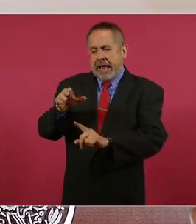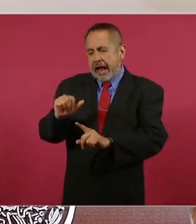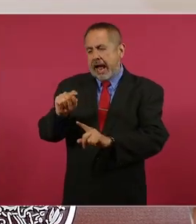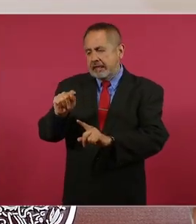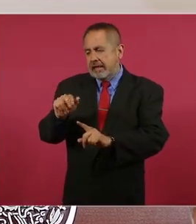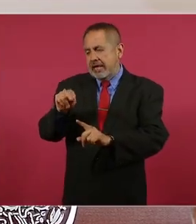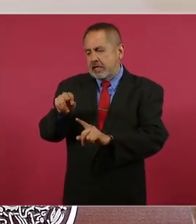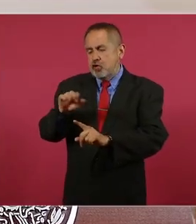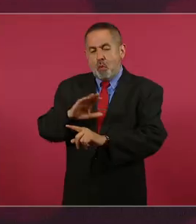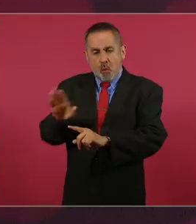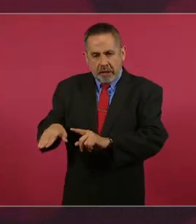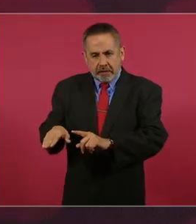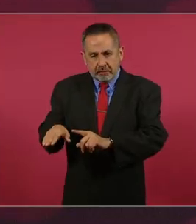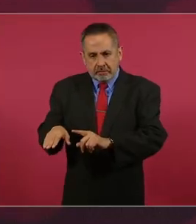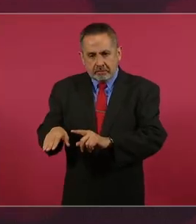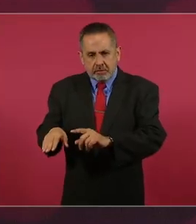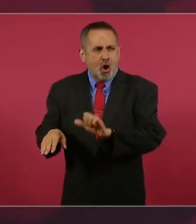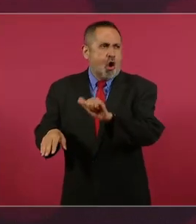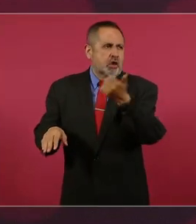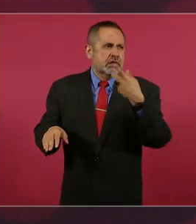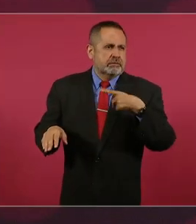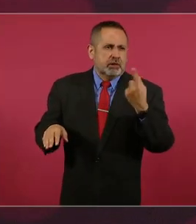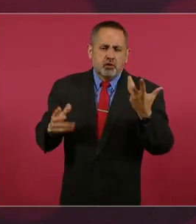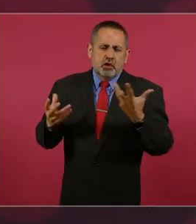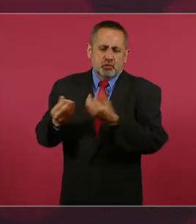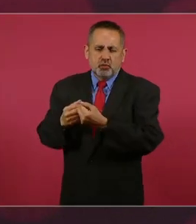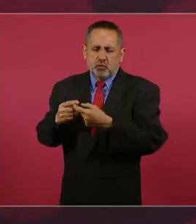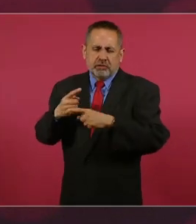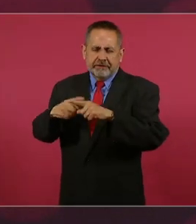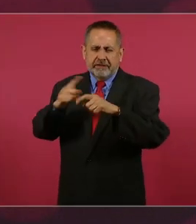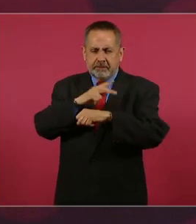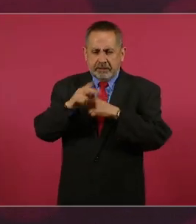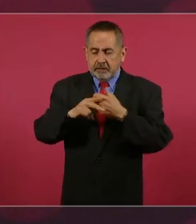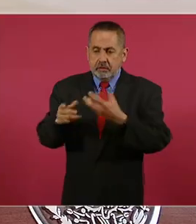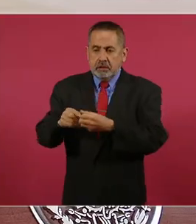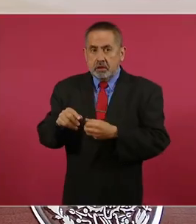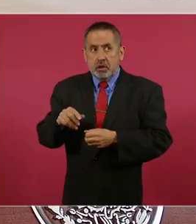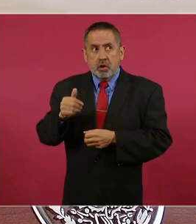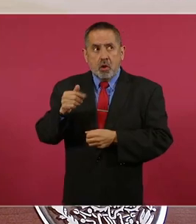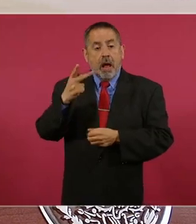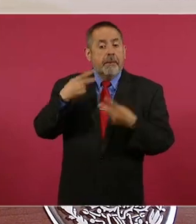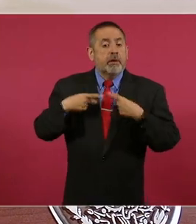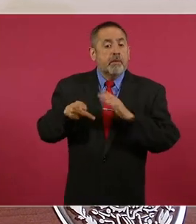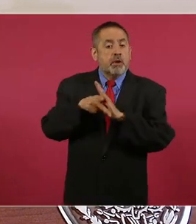también de distintas partes, a un periodista